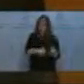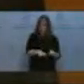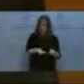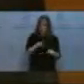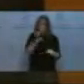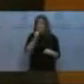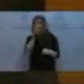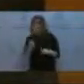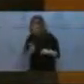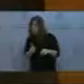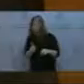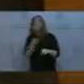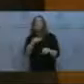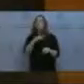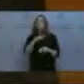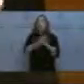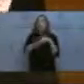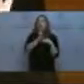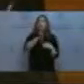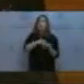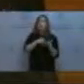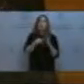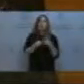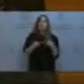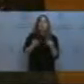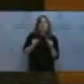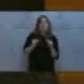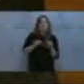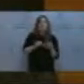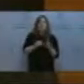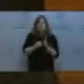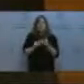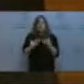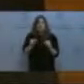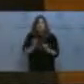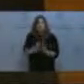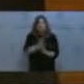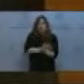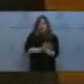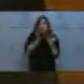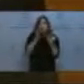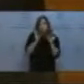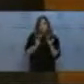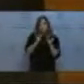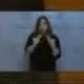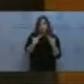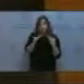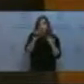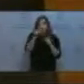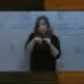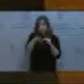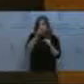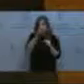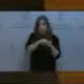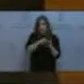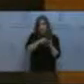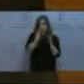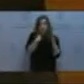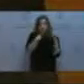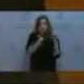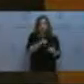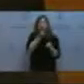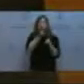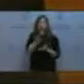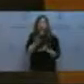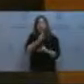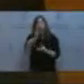años. Acaba el plan, acaba el vertedero antes incluso de que finalice este plan que ustedes nos plantean. Y, por otra